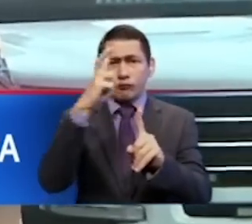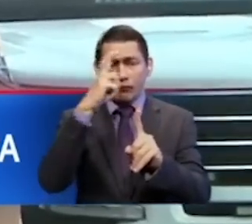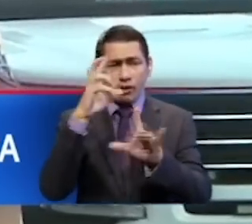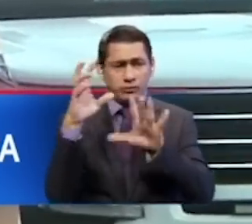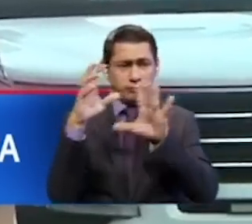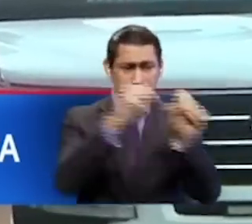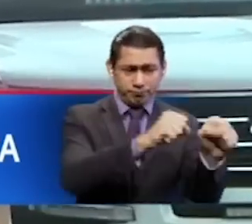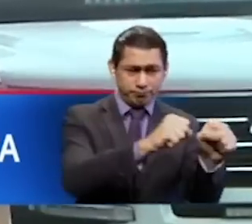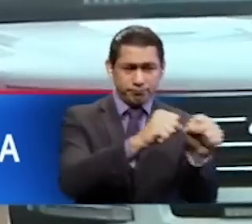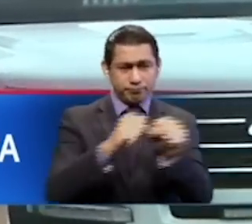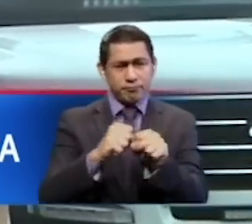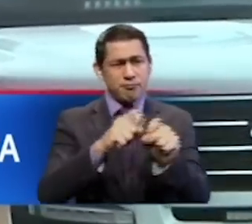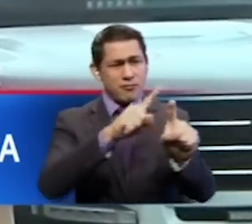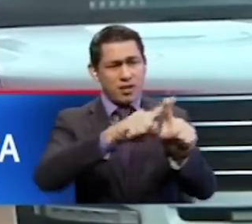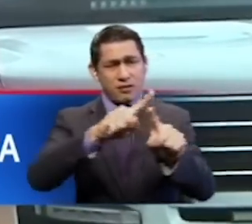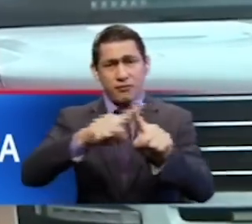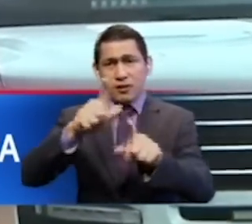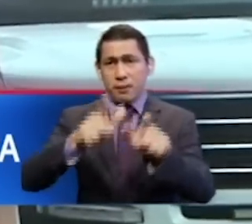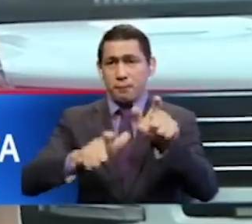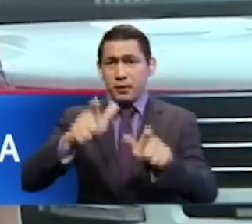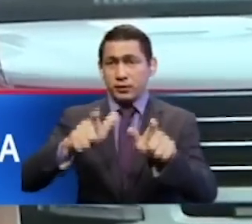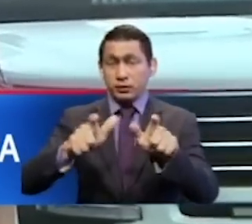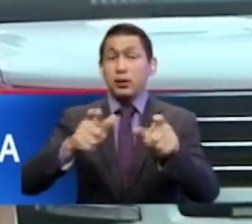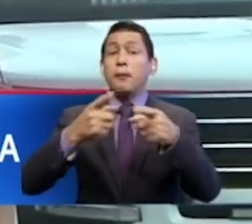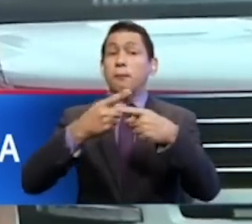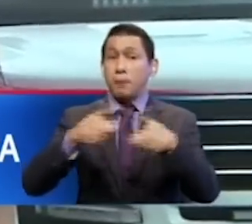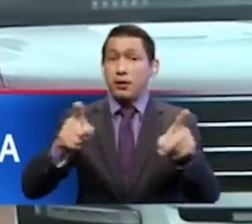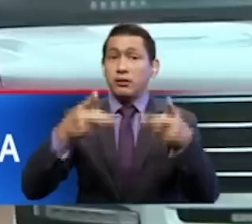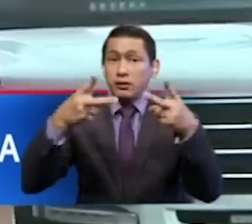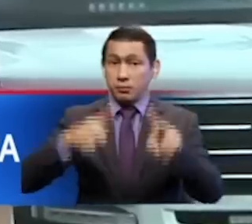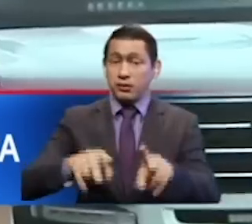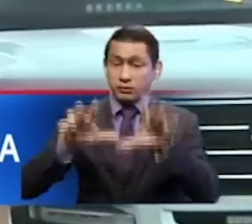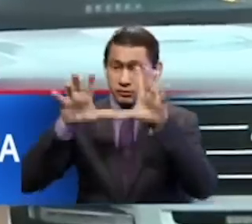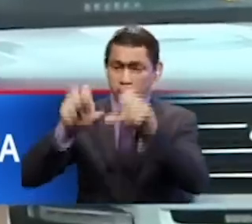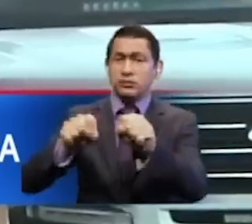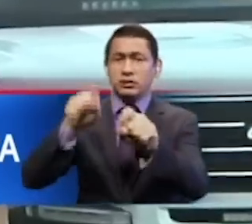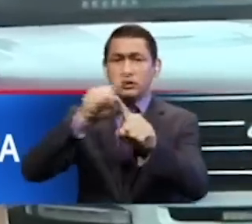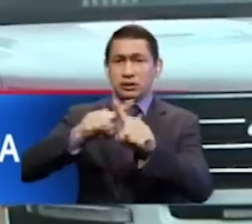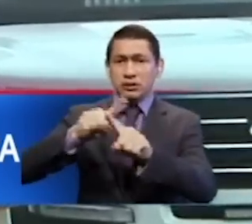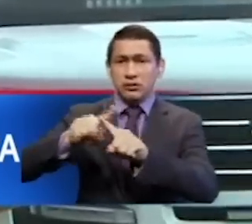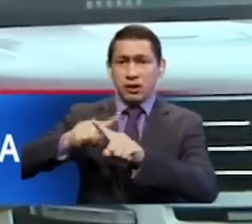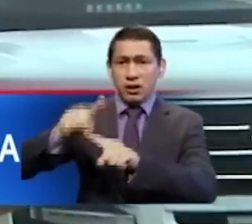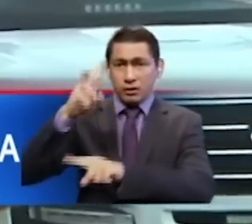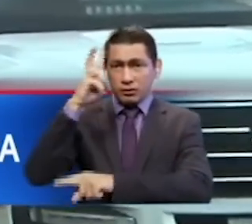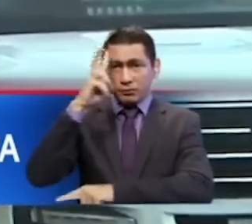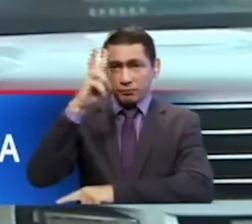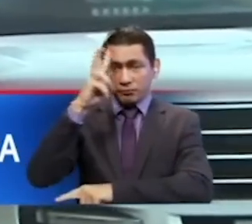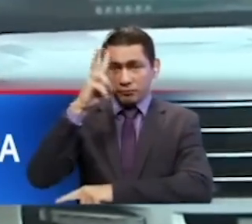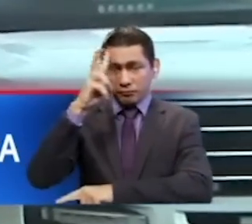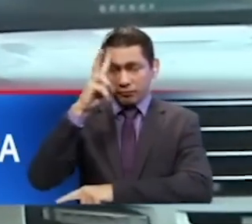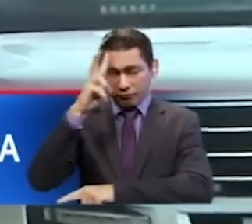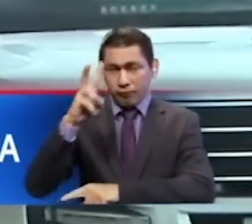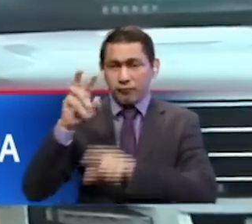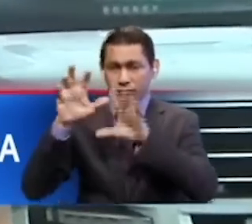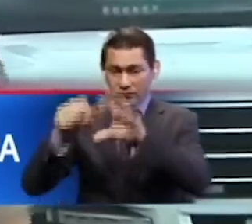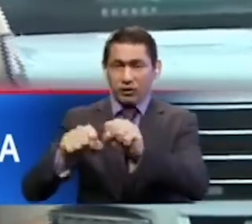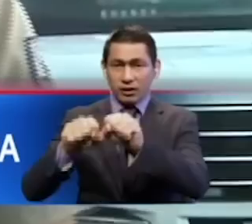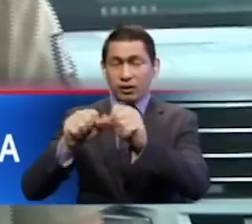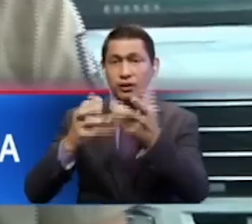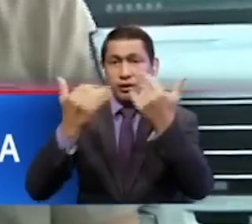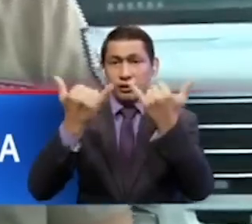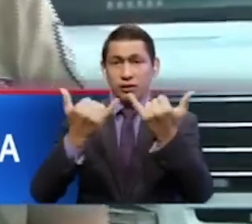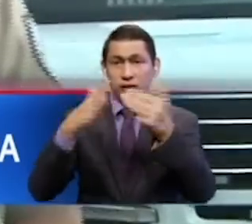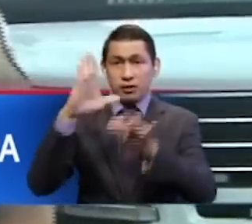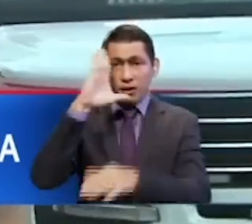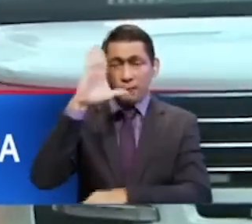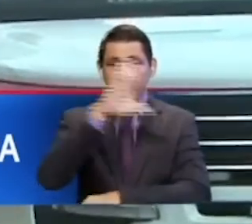que también recalcar cuántas bandas han sido desarticuladas, cuántas personas que han cometido estos delitos han sido dadas medidas sustitutivas. Hoy la Policía